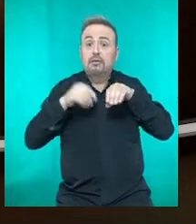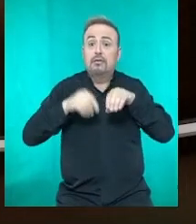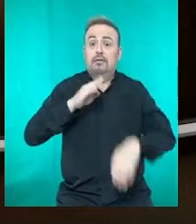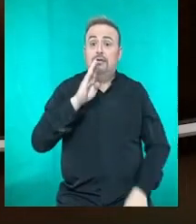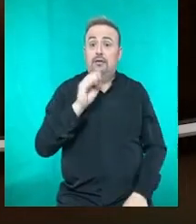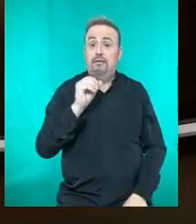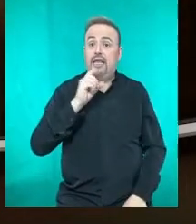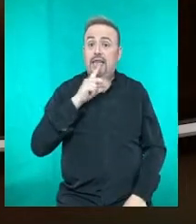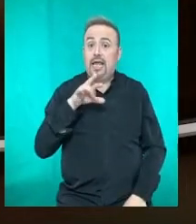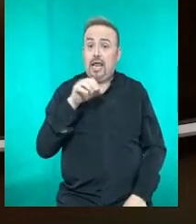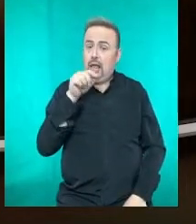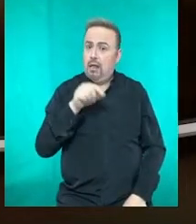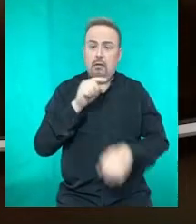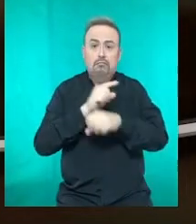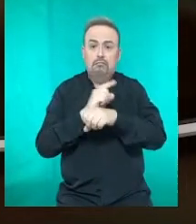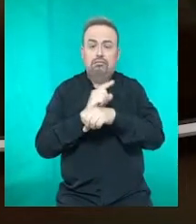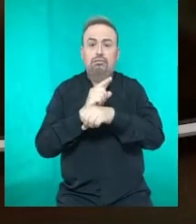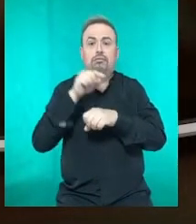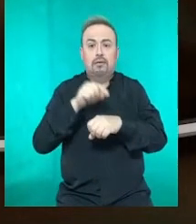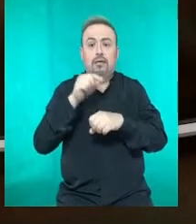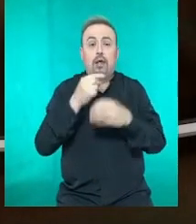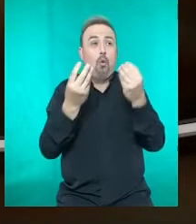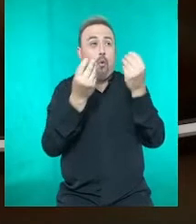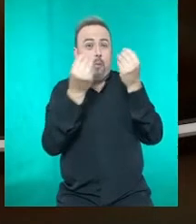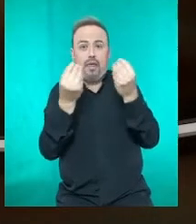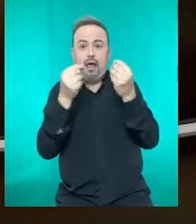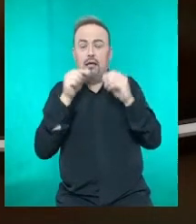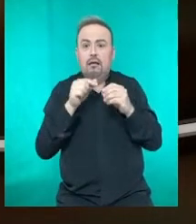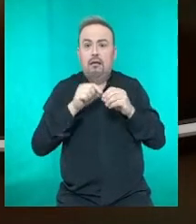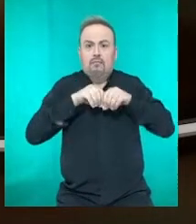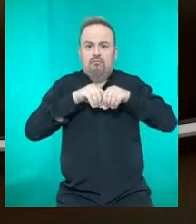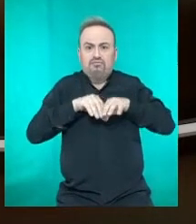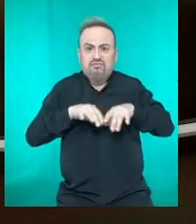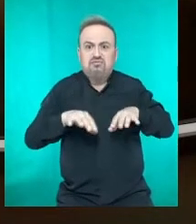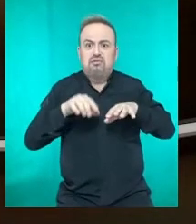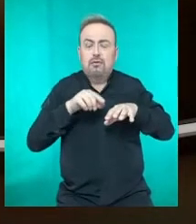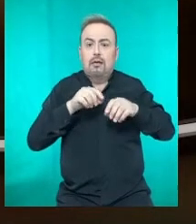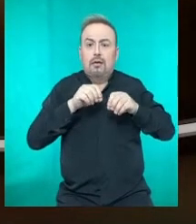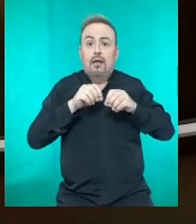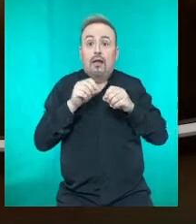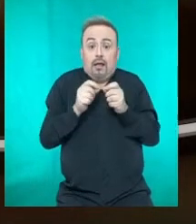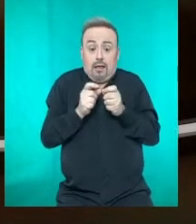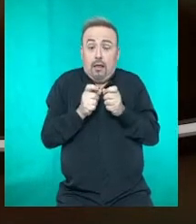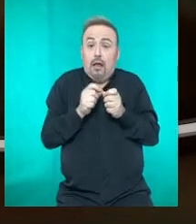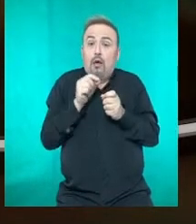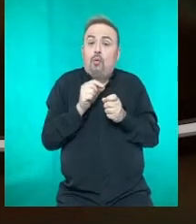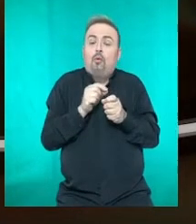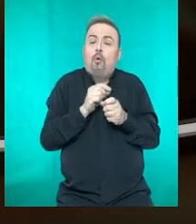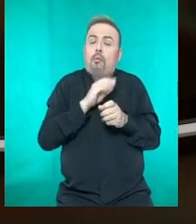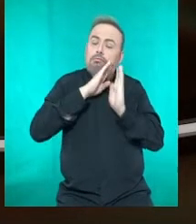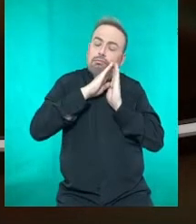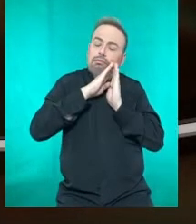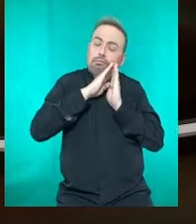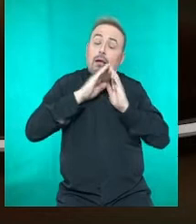caso, inmediatamente debido a la interacción con la humedad ambiental, las bacterias reaccionan, producen por su metabolismo